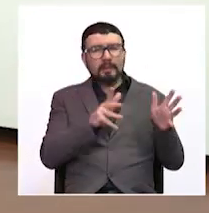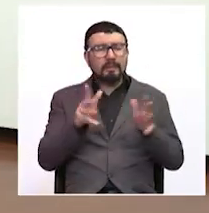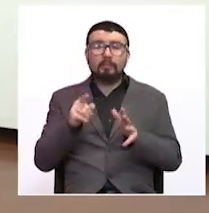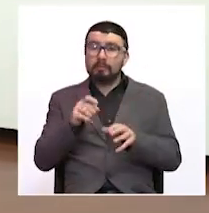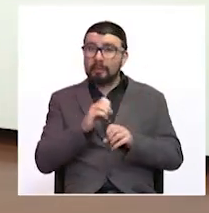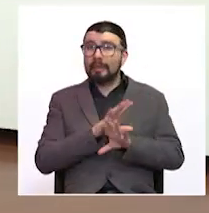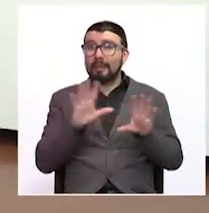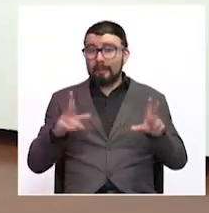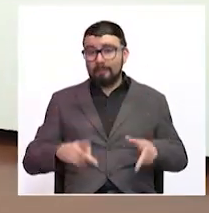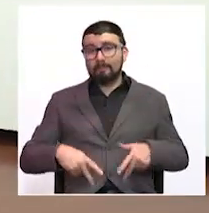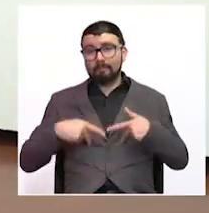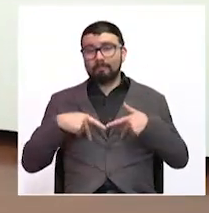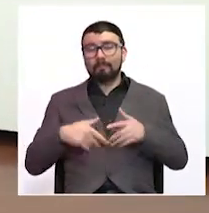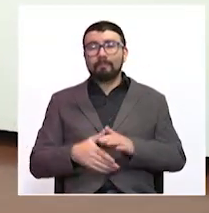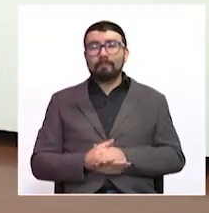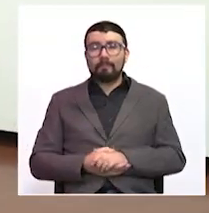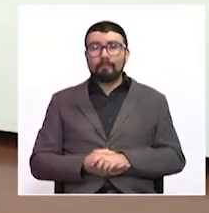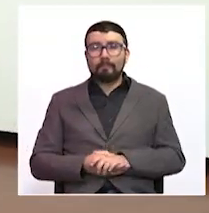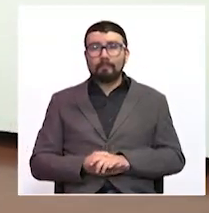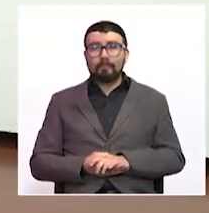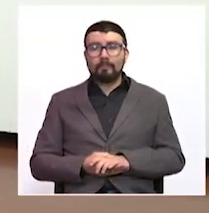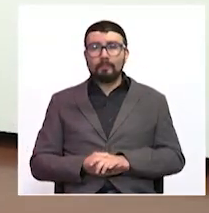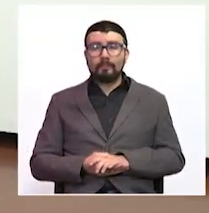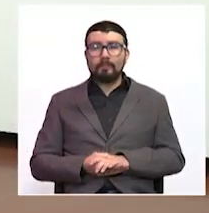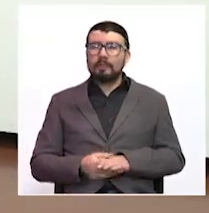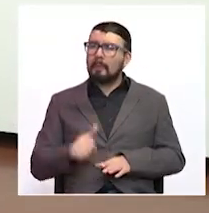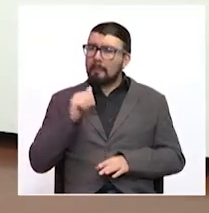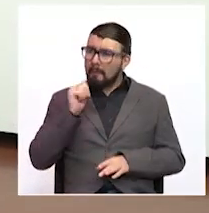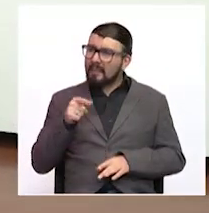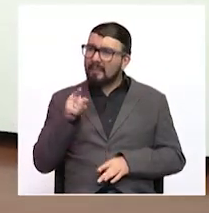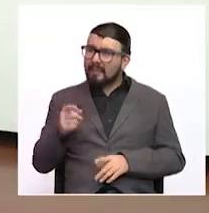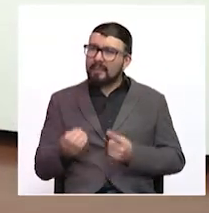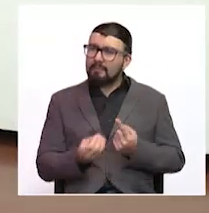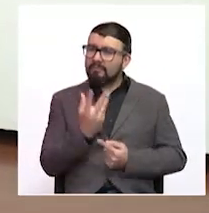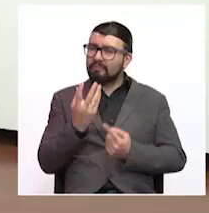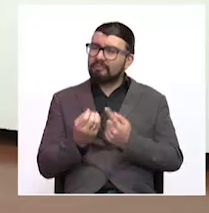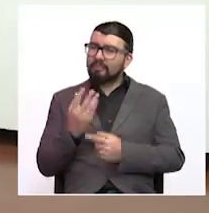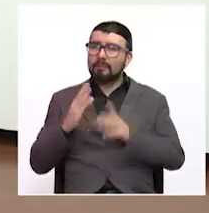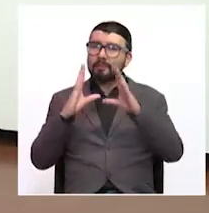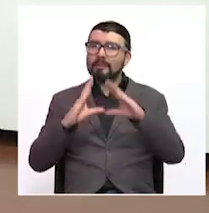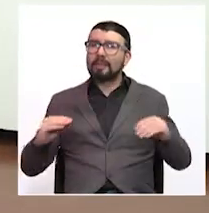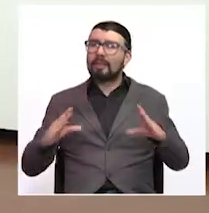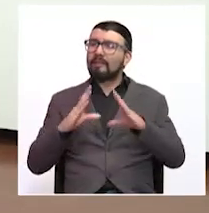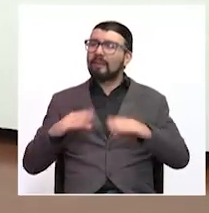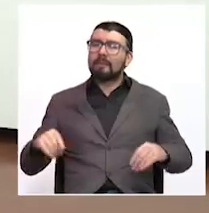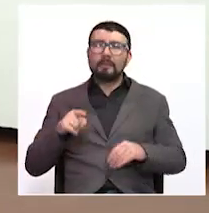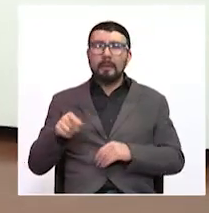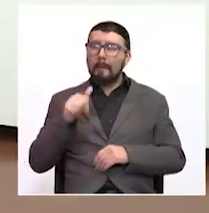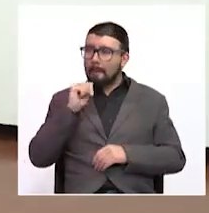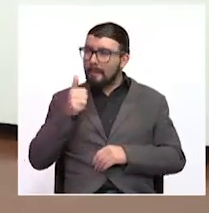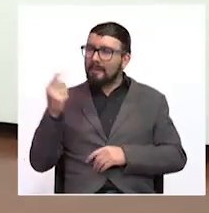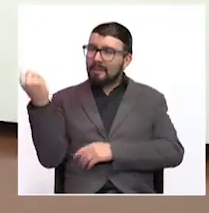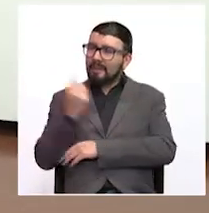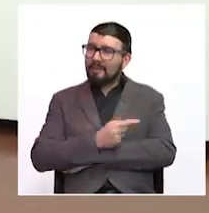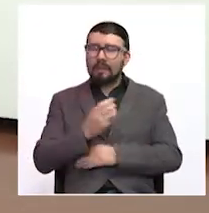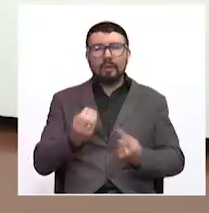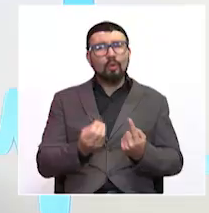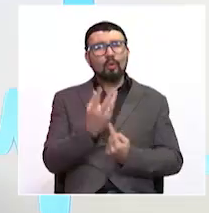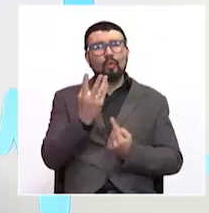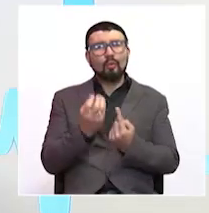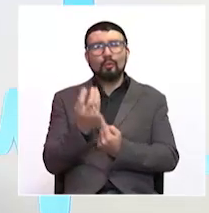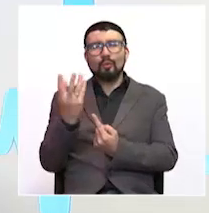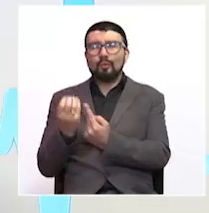vida mañana es el alumbrado de navidad mañana es el día de las lucecitas y